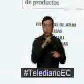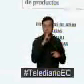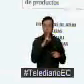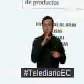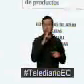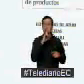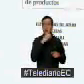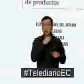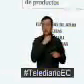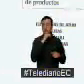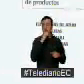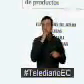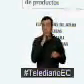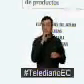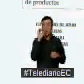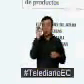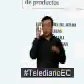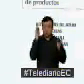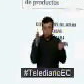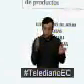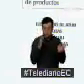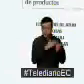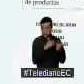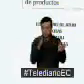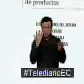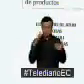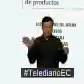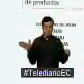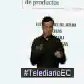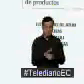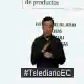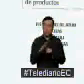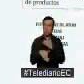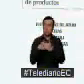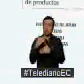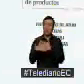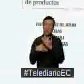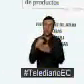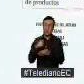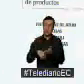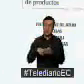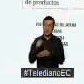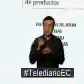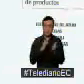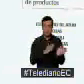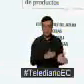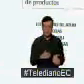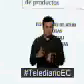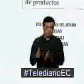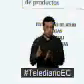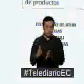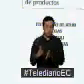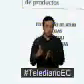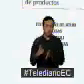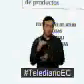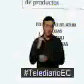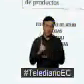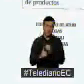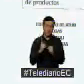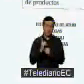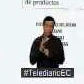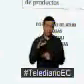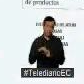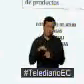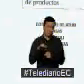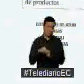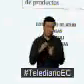octubre para poder tener ya cerrado una negociación y posteriormente los procesos de ratificación. Por supuesto que es un año